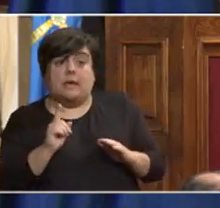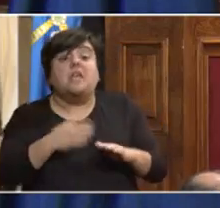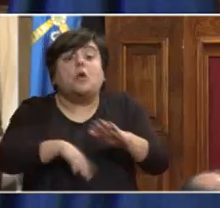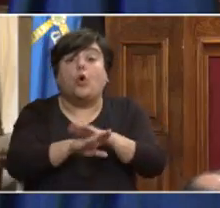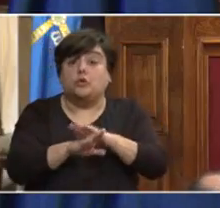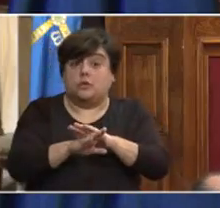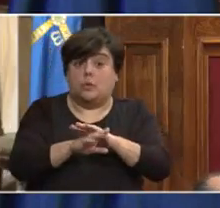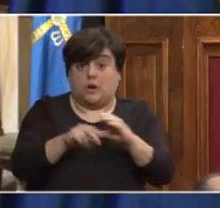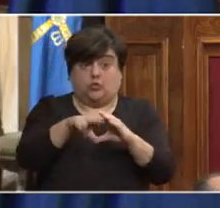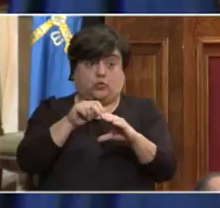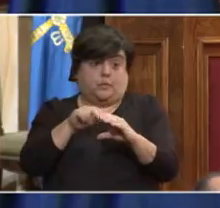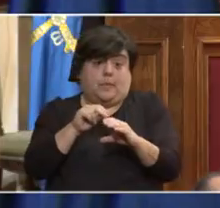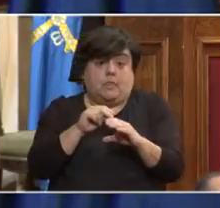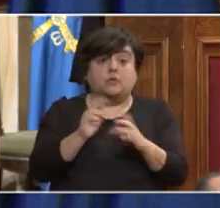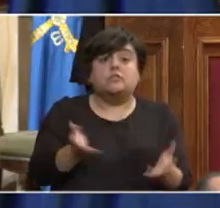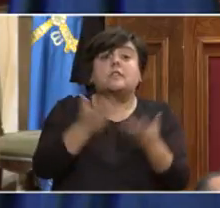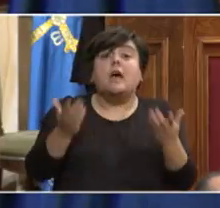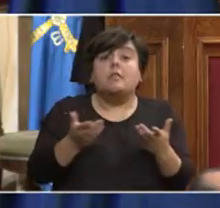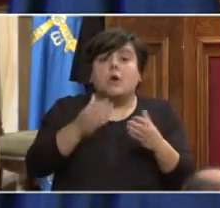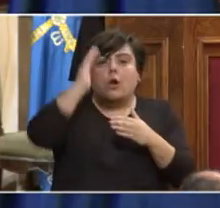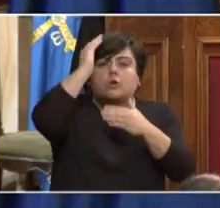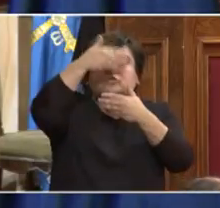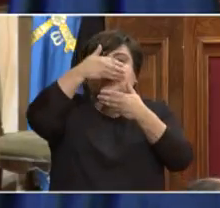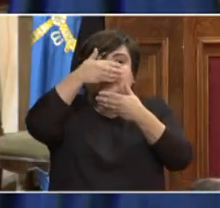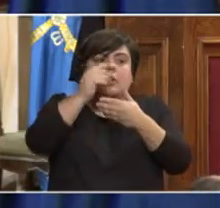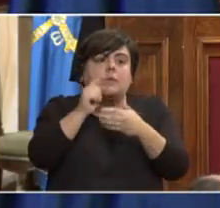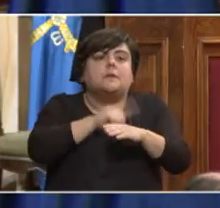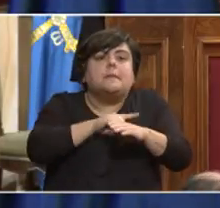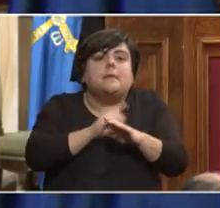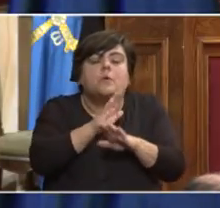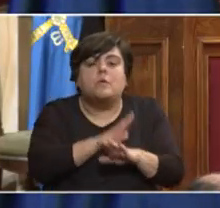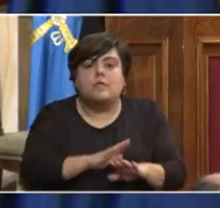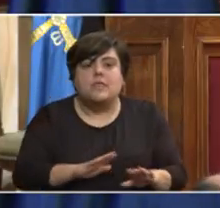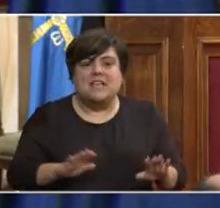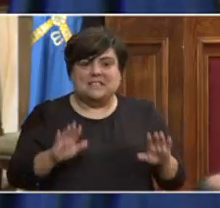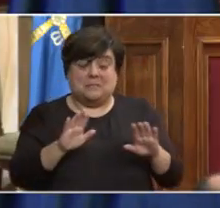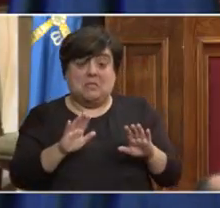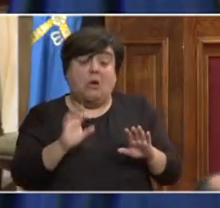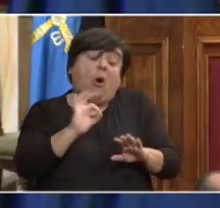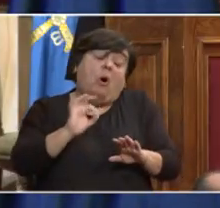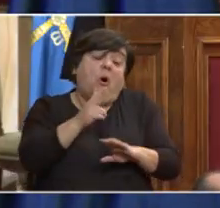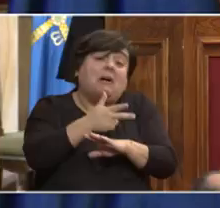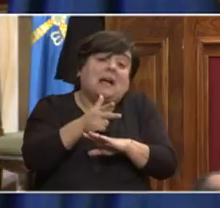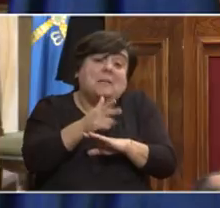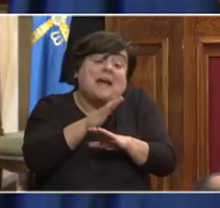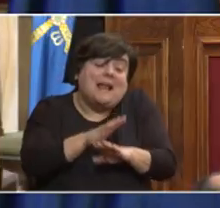sus películas de acción los astronautas vayan a tiempo de espacio o cámara lenta.